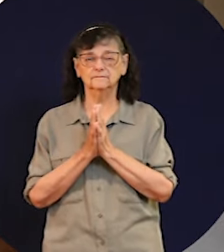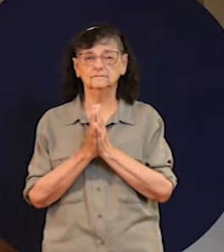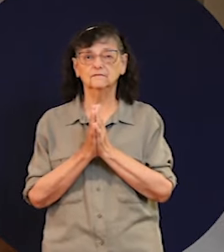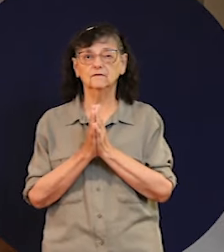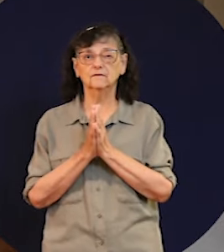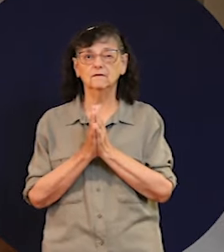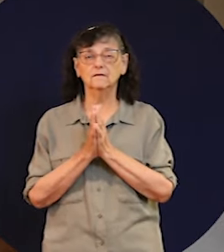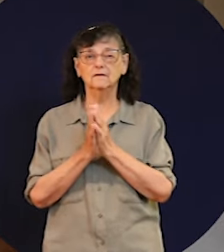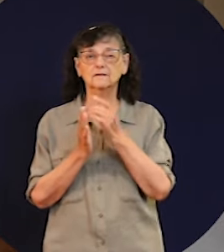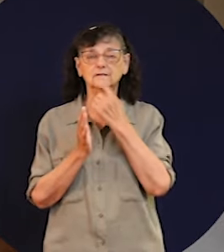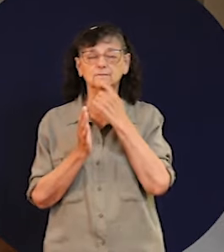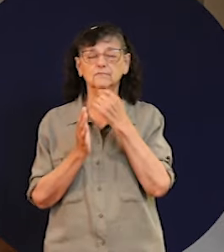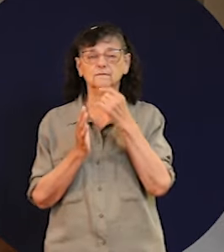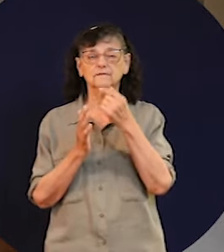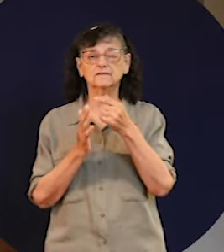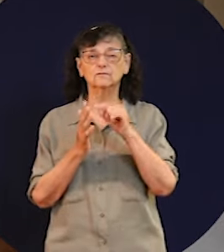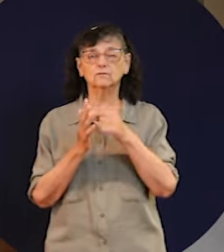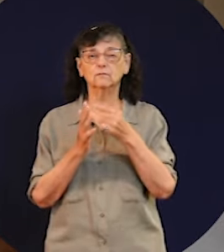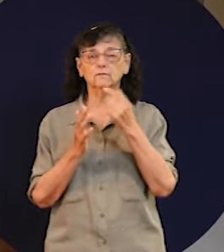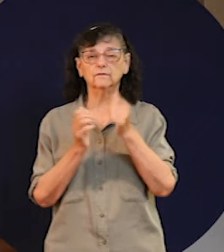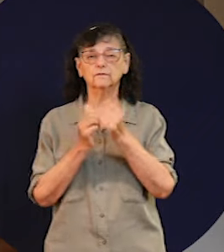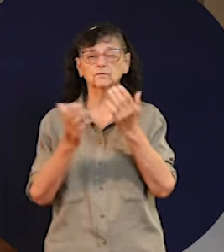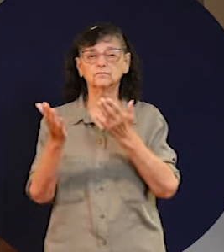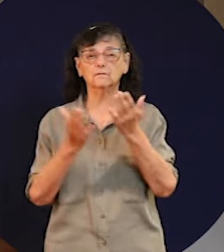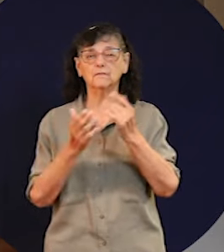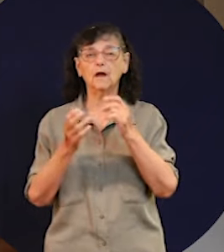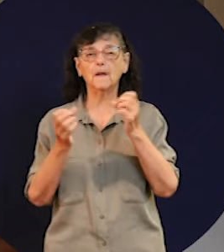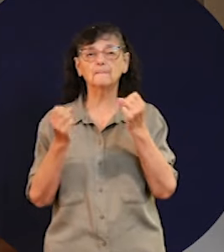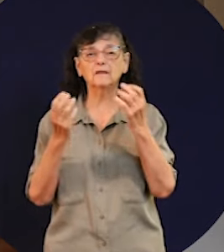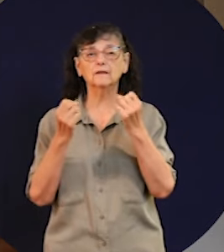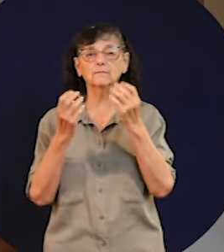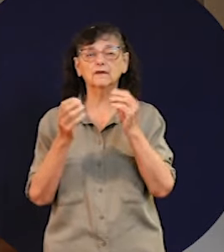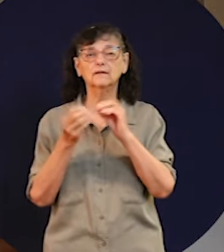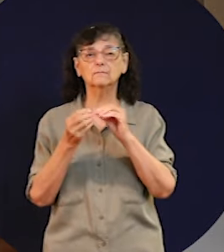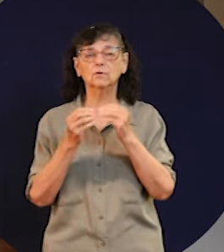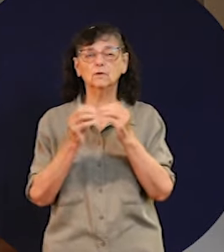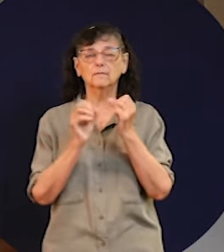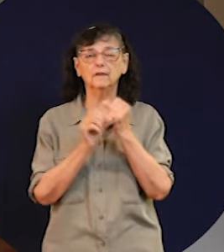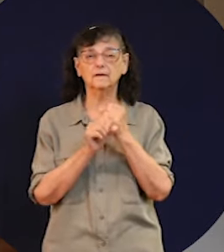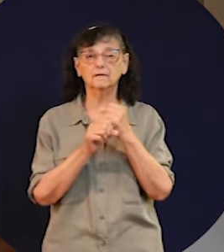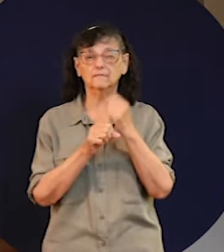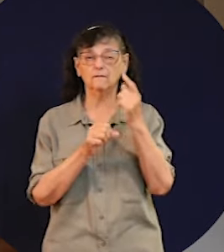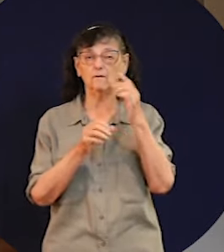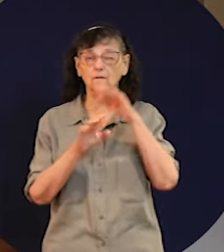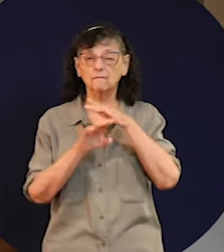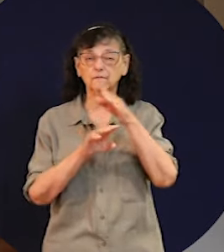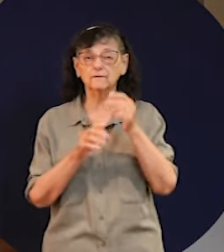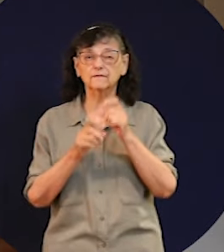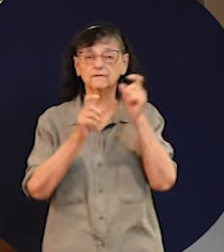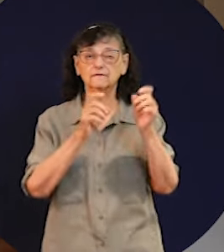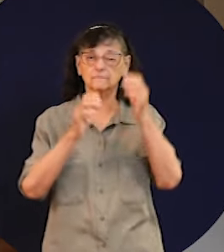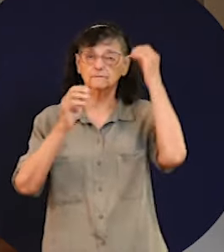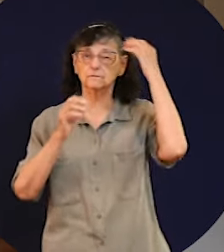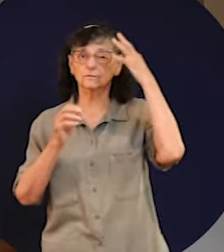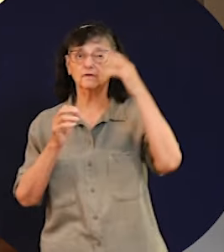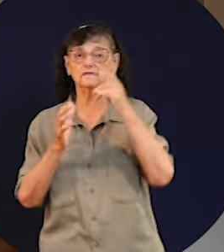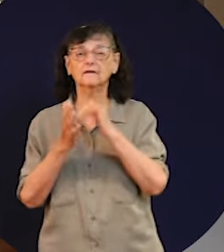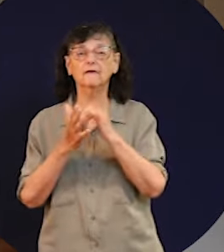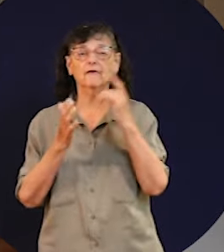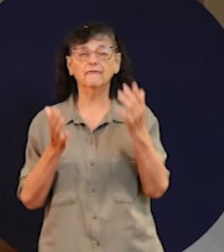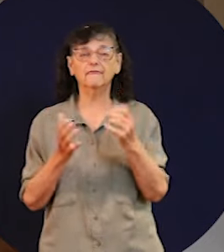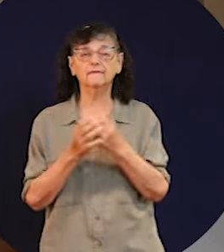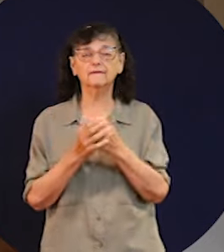Sé propicio, Señor, con tus siervos, y multiplica bondadoso sobre ellos los dones de tu gracia, para